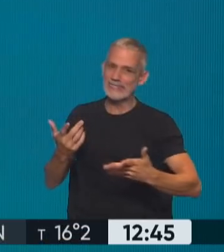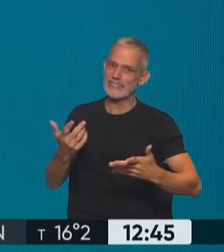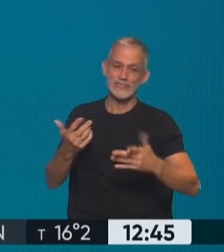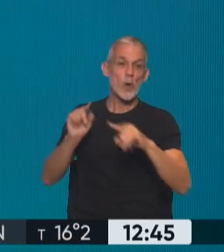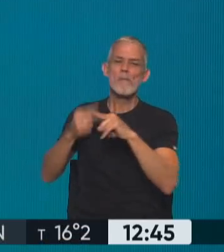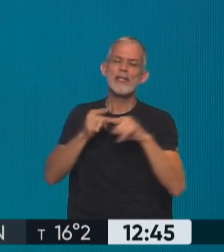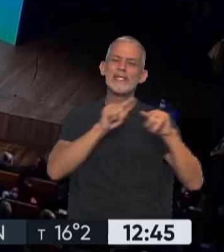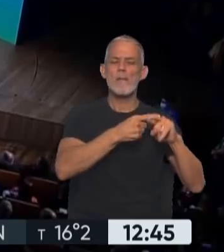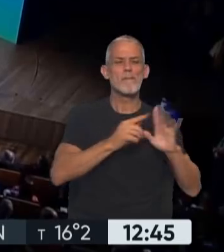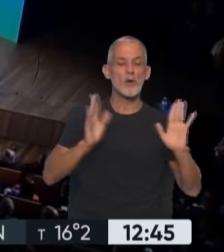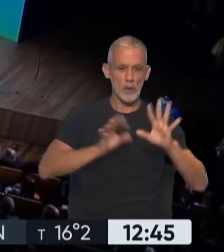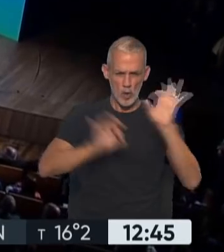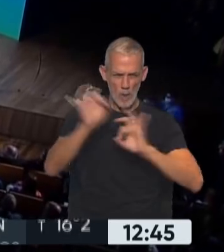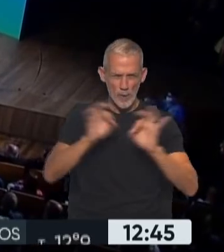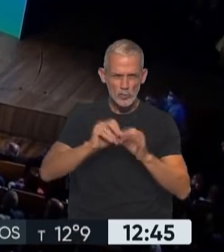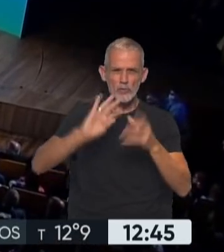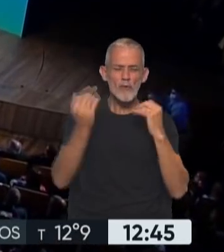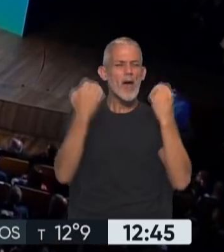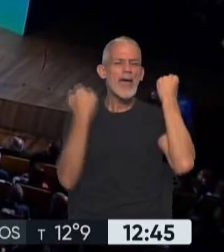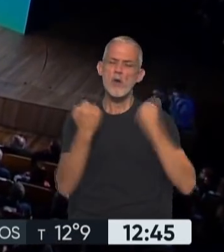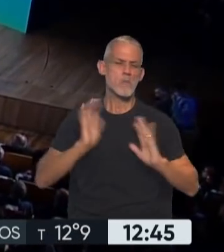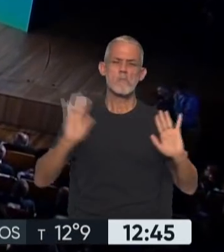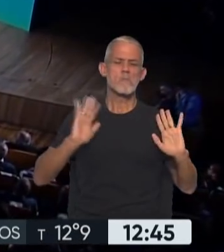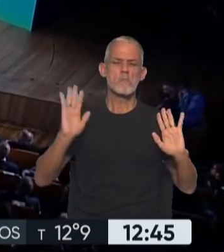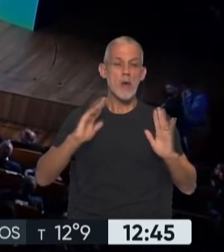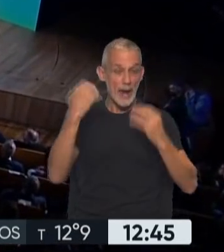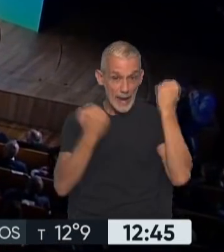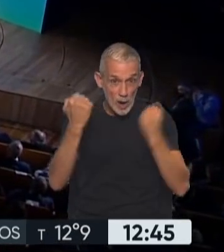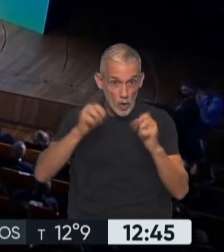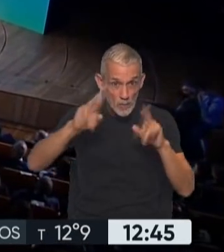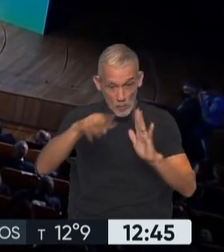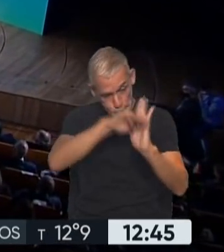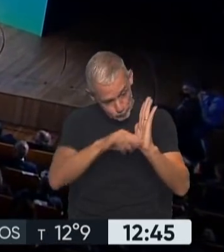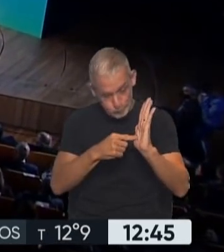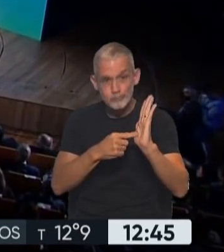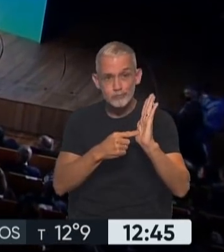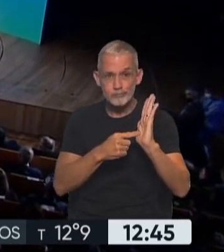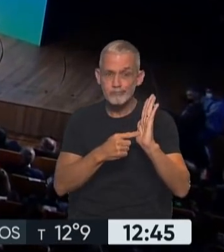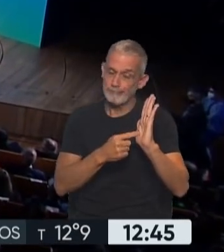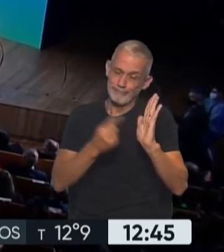son proyectos ni modelos económicos. El modelo económico, claro, creo que está muy claro,